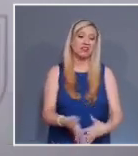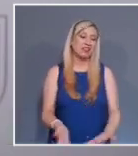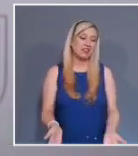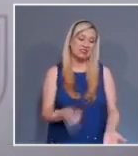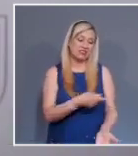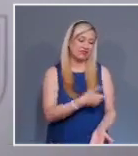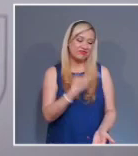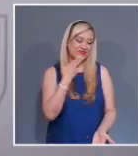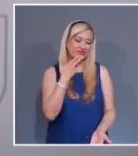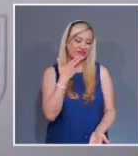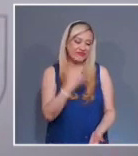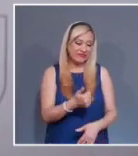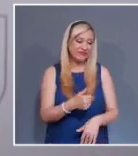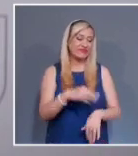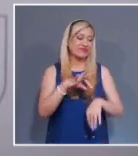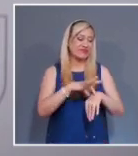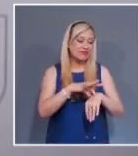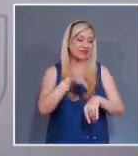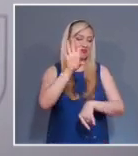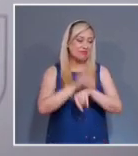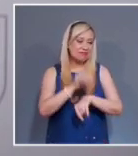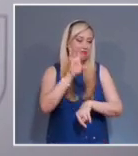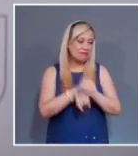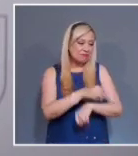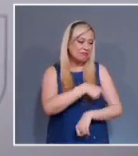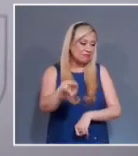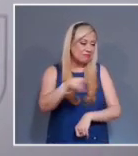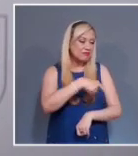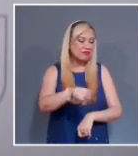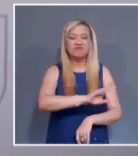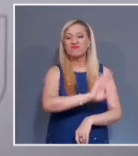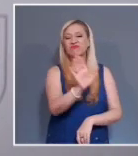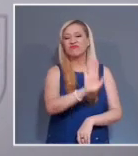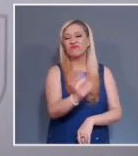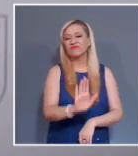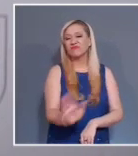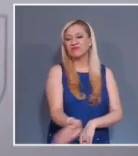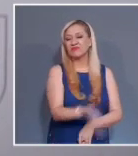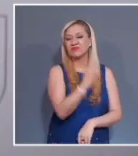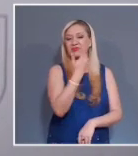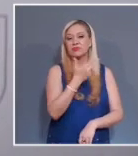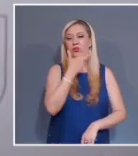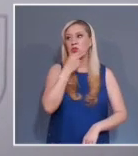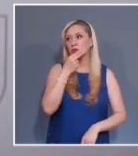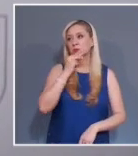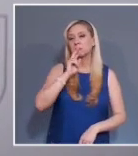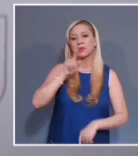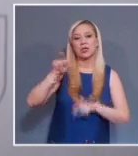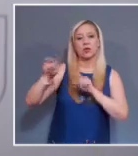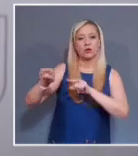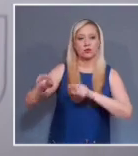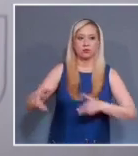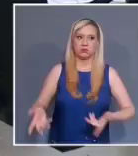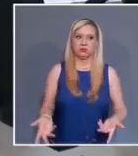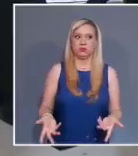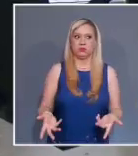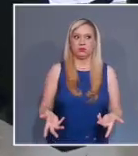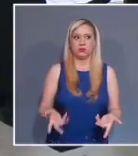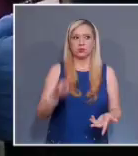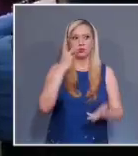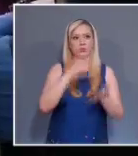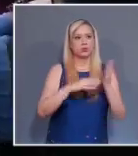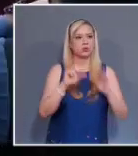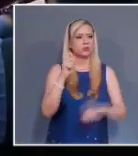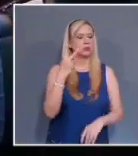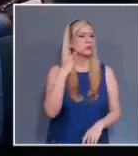digamos, como empleadas de la misma forma que los hombres. Al presentar el informe de casos de atención ciudadana 2022, señaló